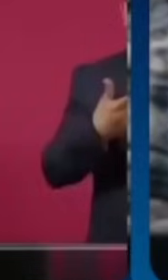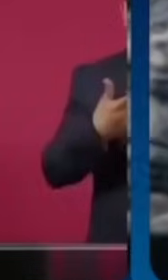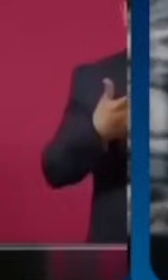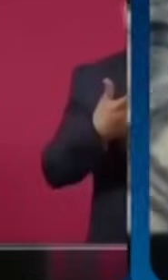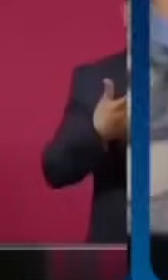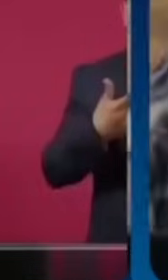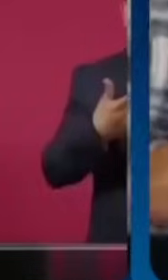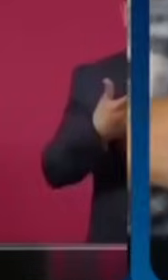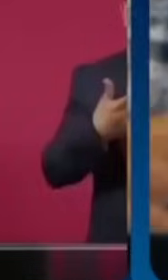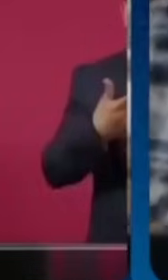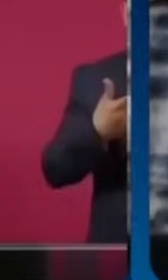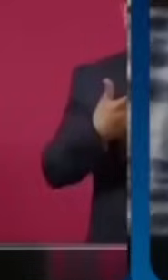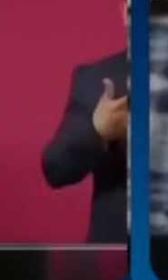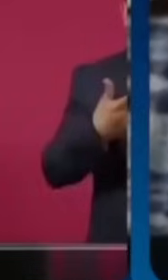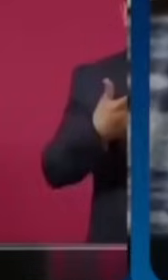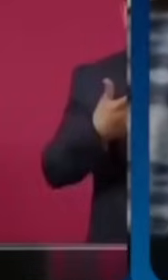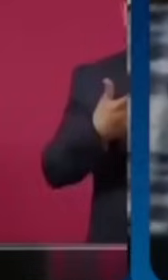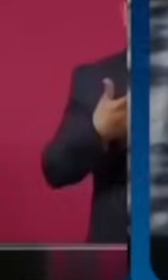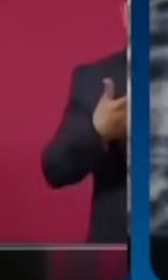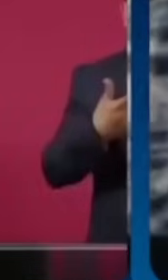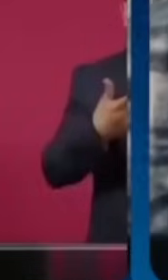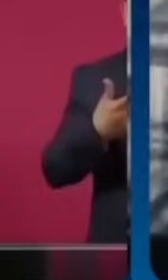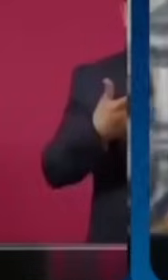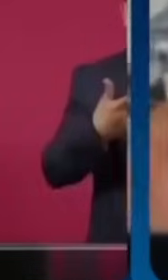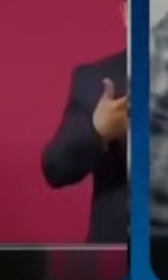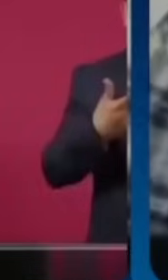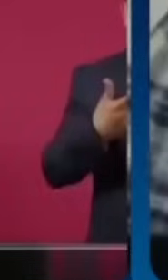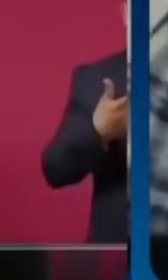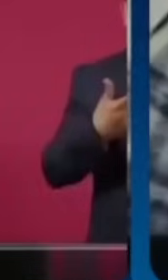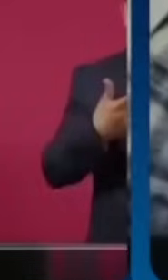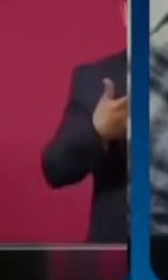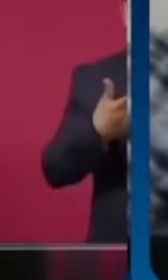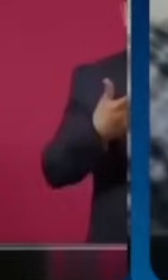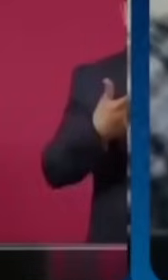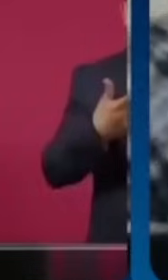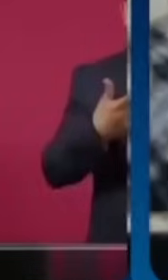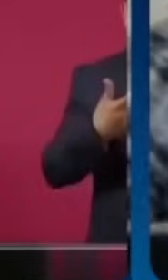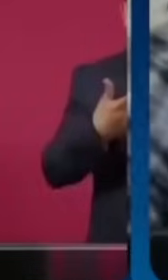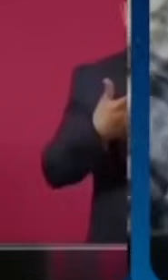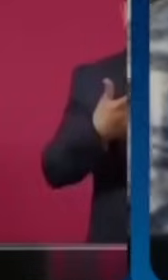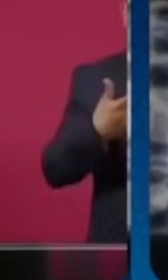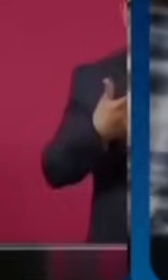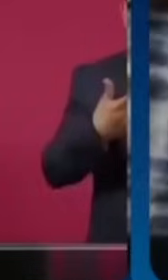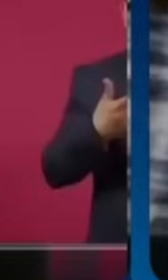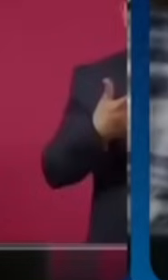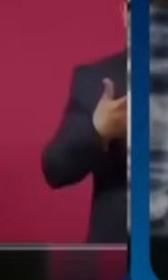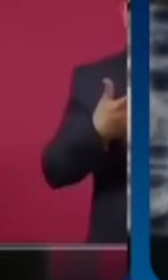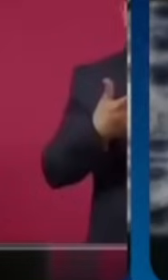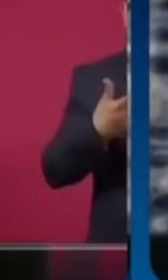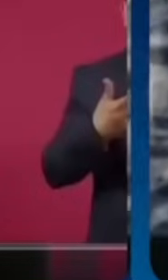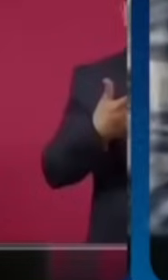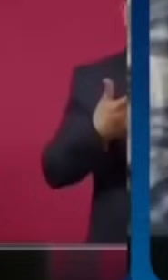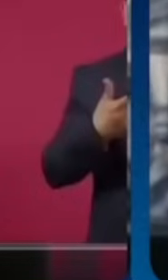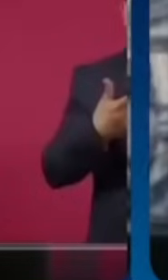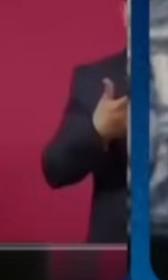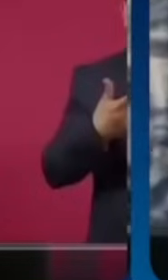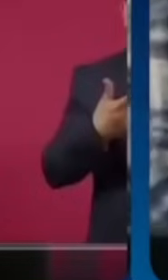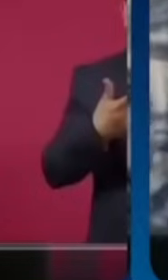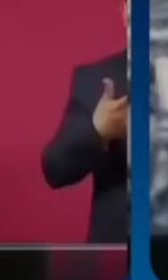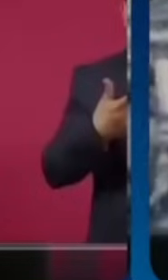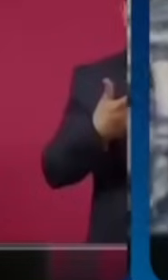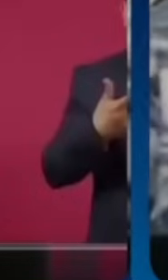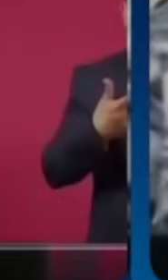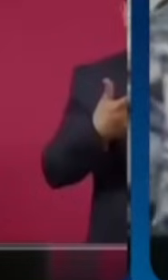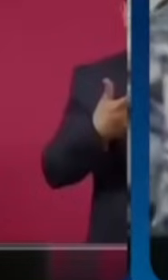bono de Navidad como viene contemplado en la ley. Ah, le están echando la culpa al presidente. Ah, es que no te vamos a poder dar tu bono porque ya lo quitó el